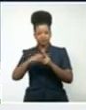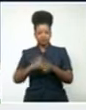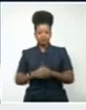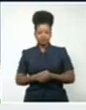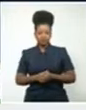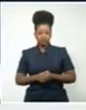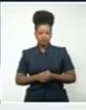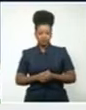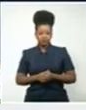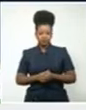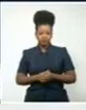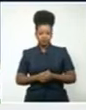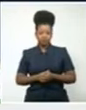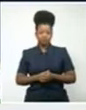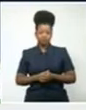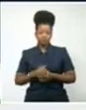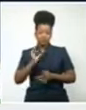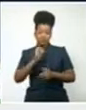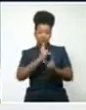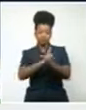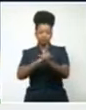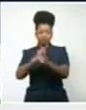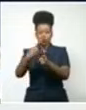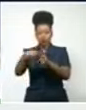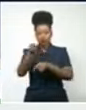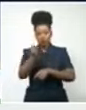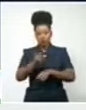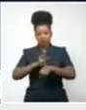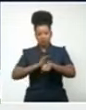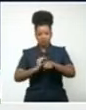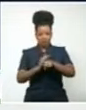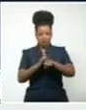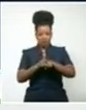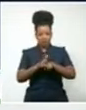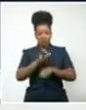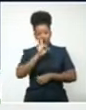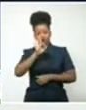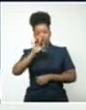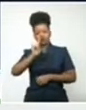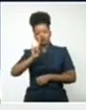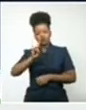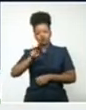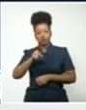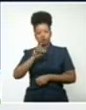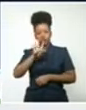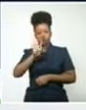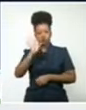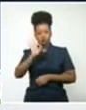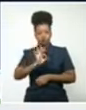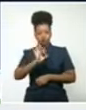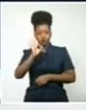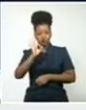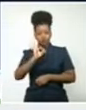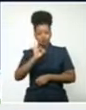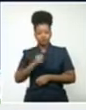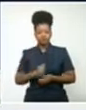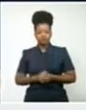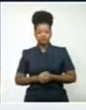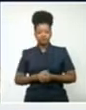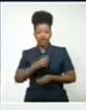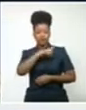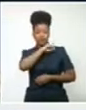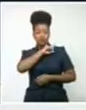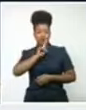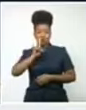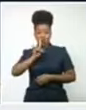siendo contactos de casos confirmados, el 89,4%. De los 9 de ayer, 1 no